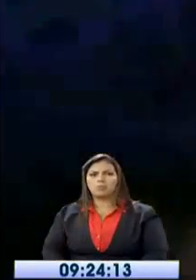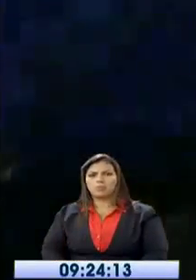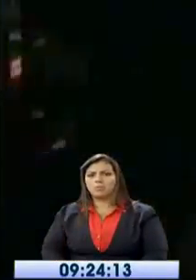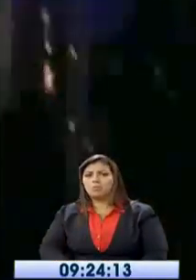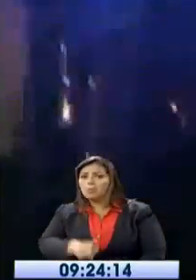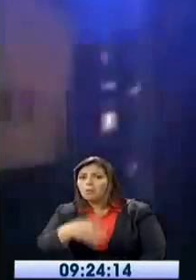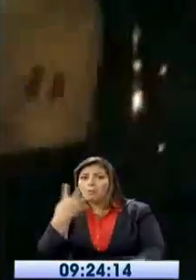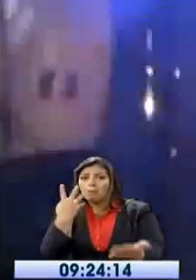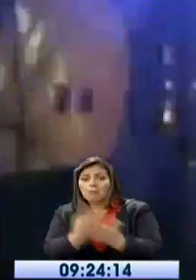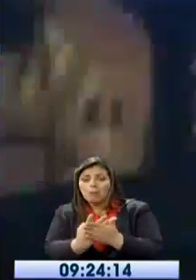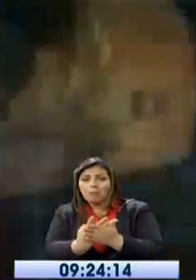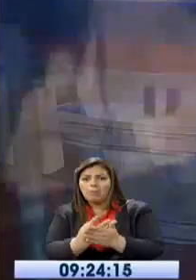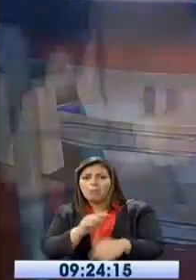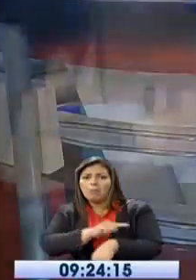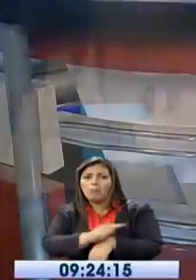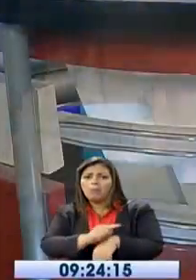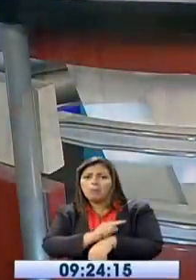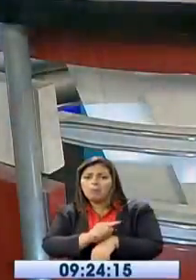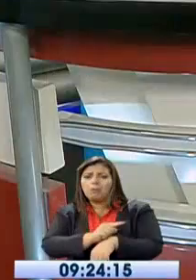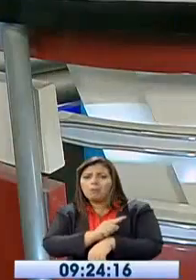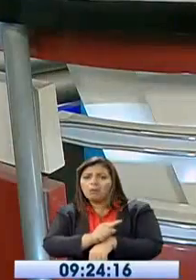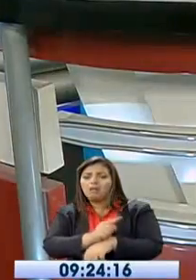horas.